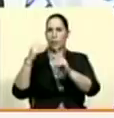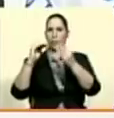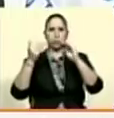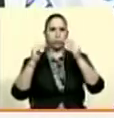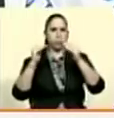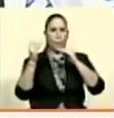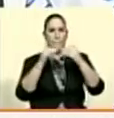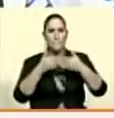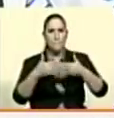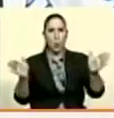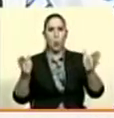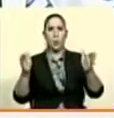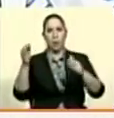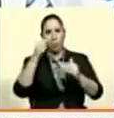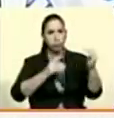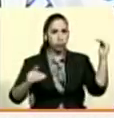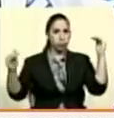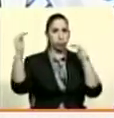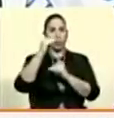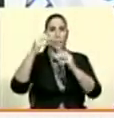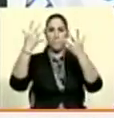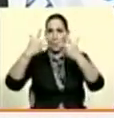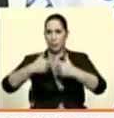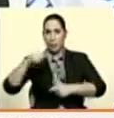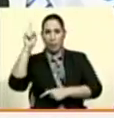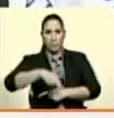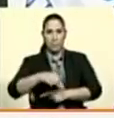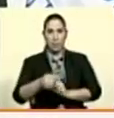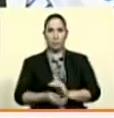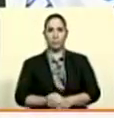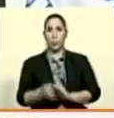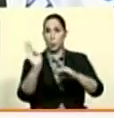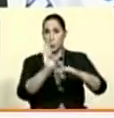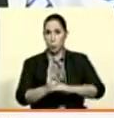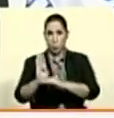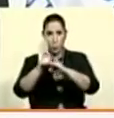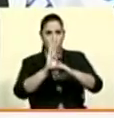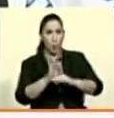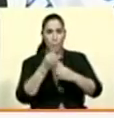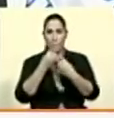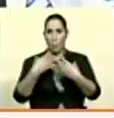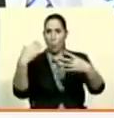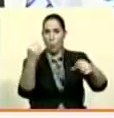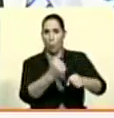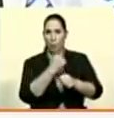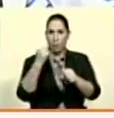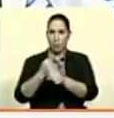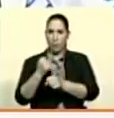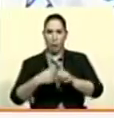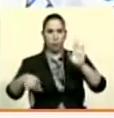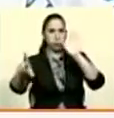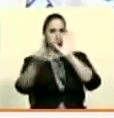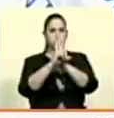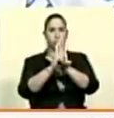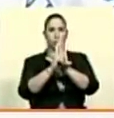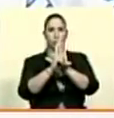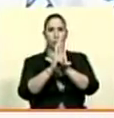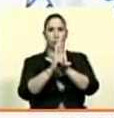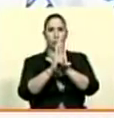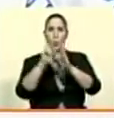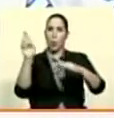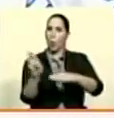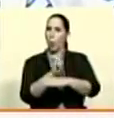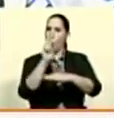la moral administrativa, así como también vela por la buena gestión y la legalidad en el uso